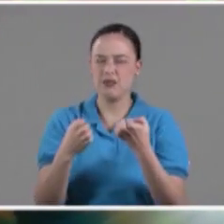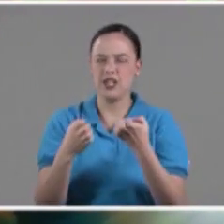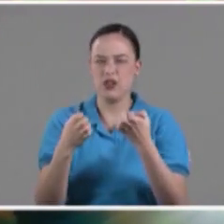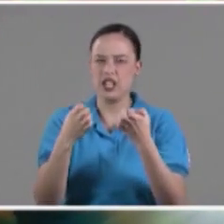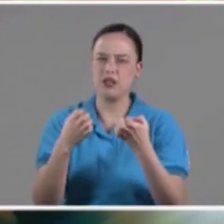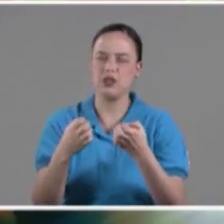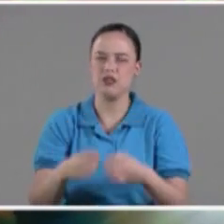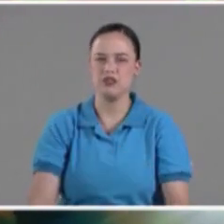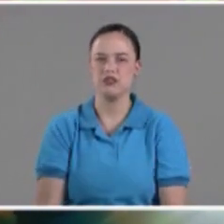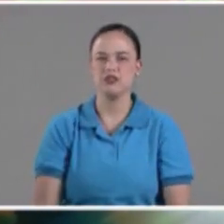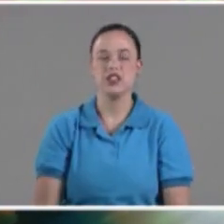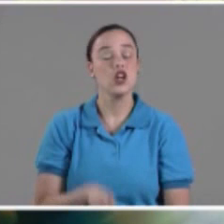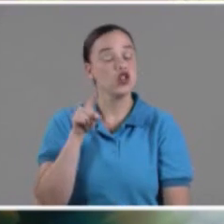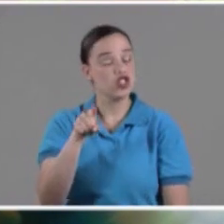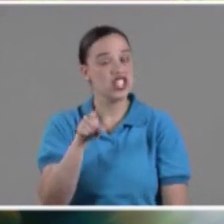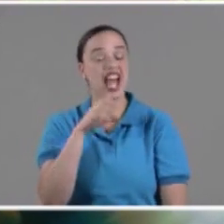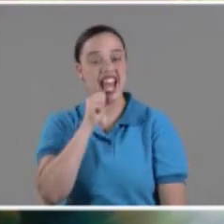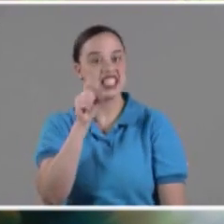es usted